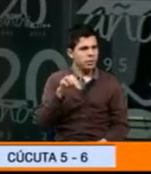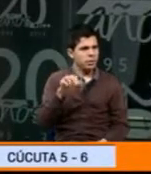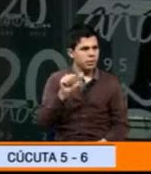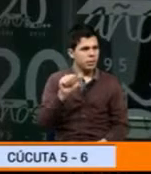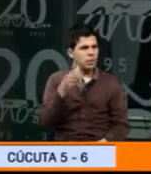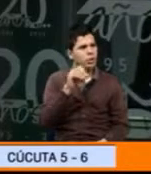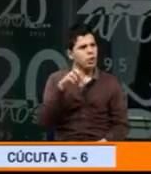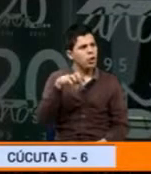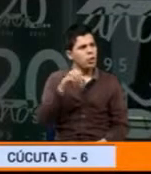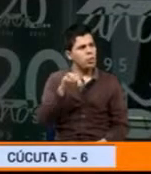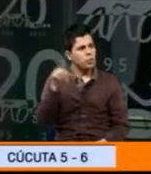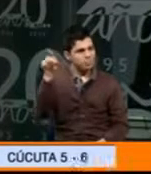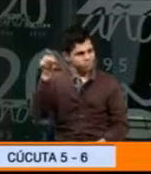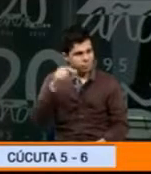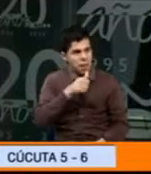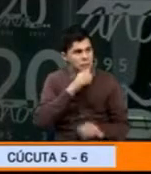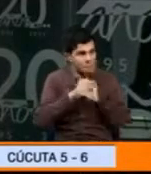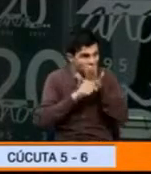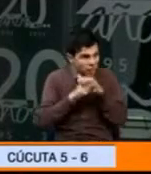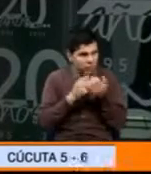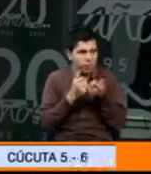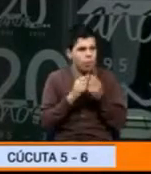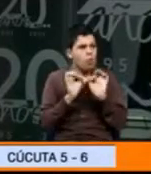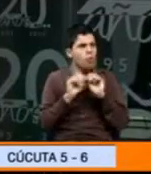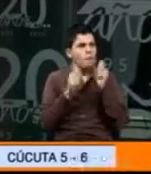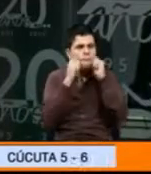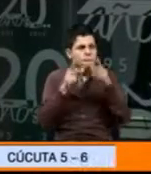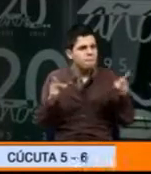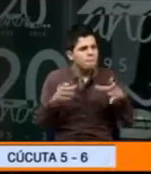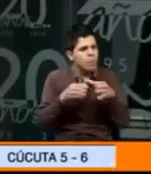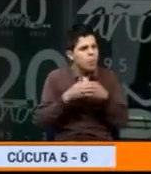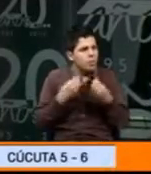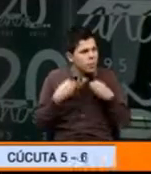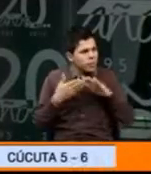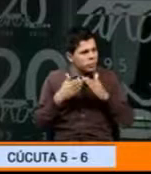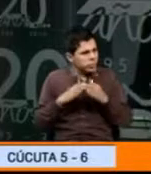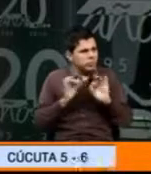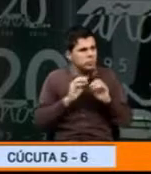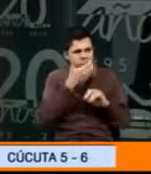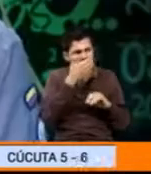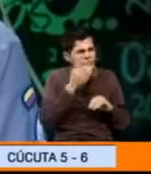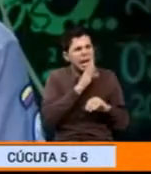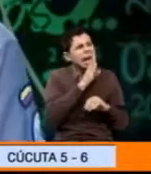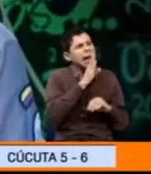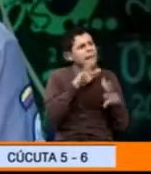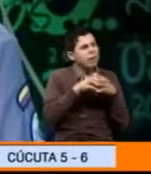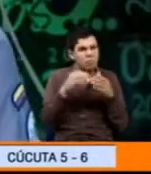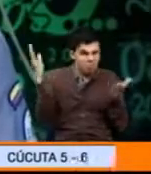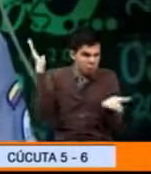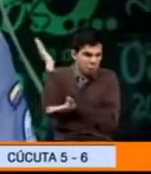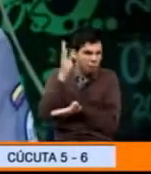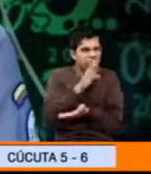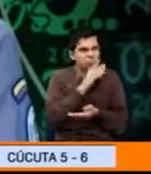están haciendo esto? ¿Estos son mafias, son los mismos habitantes del sector? ¿No hay conciencia del tema? ¿Qué está pasando? Sí, esto es un